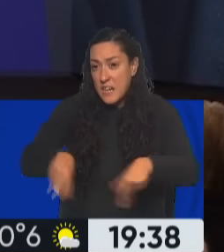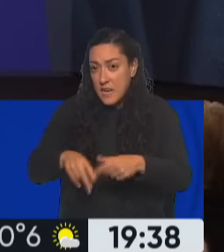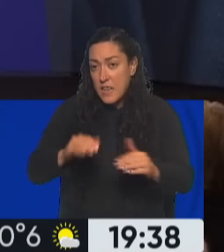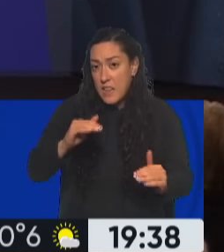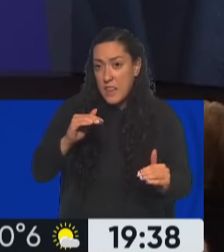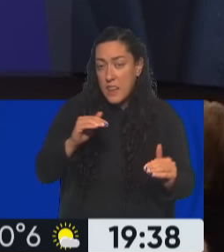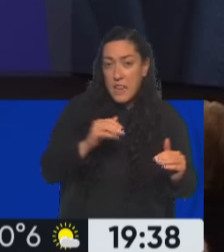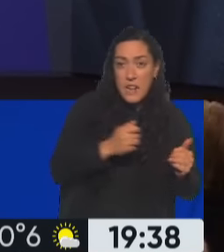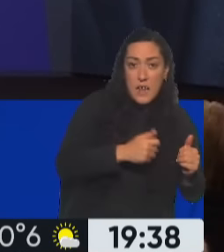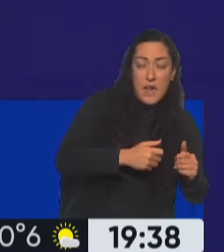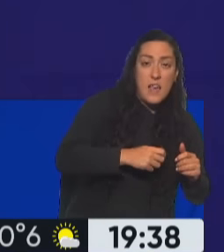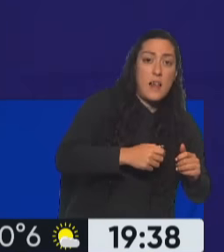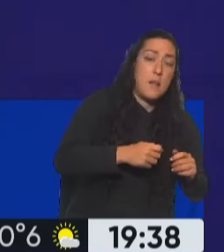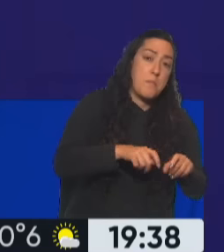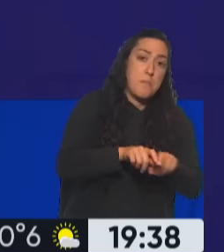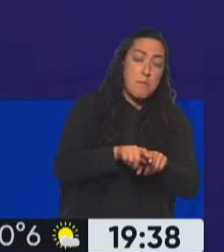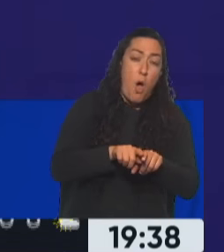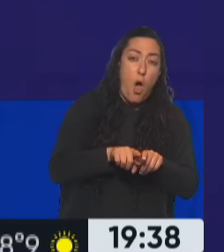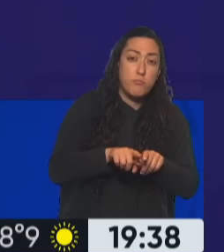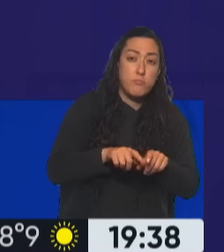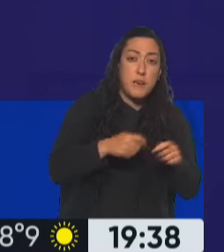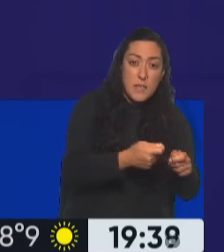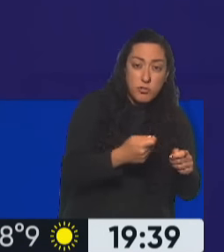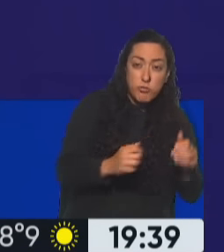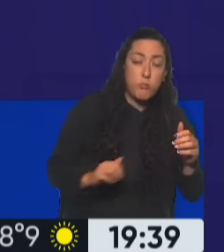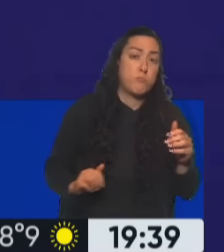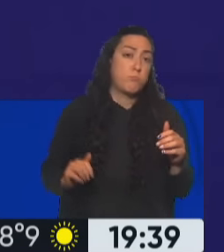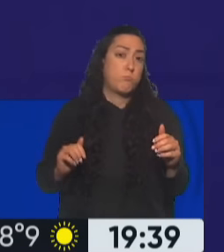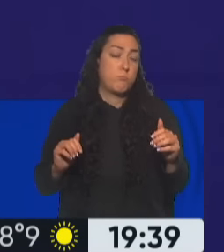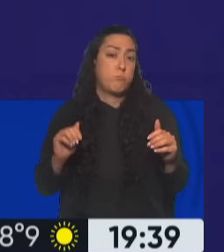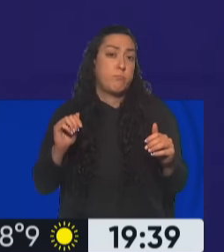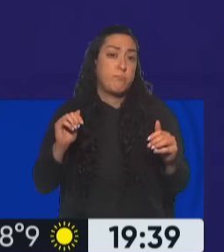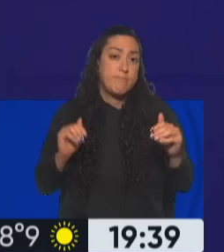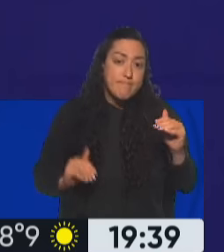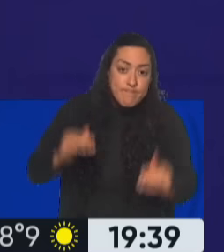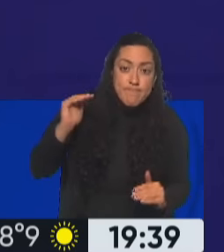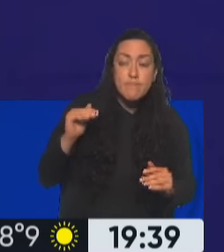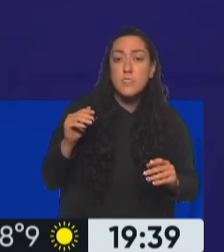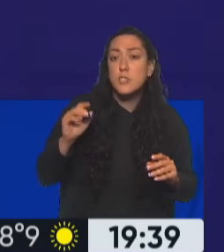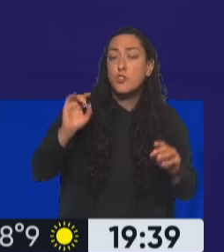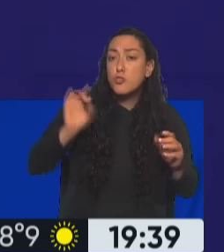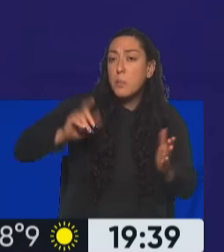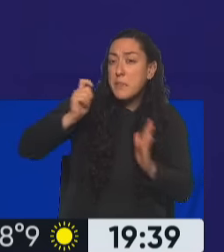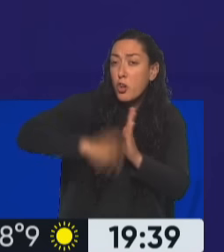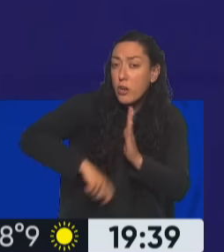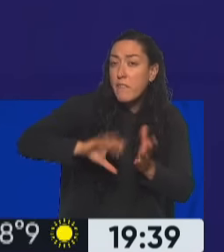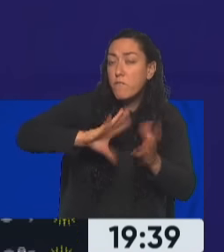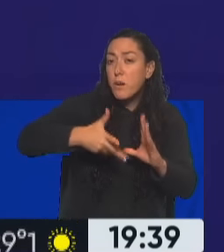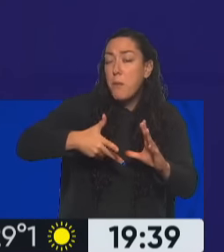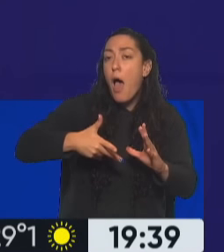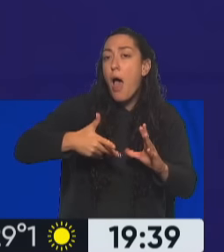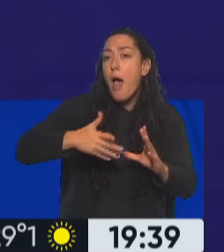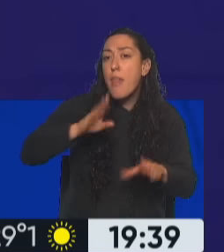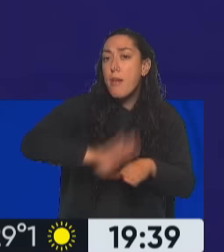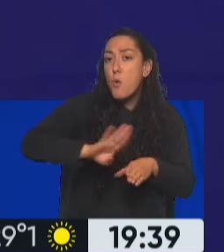Además, en ningún momento lo corrigió y solamente lo corrigió con endeudamiento. Es